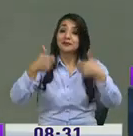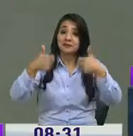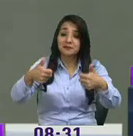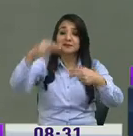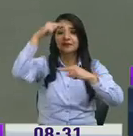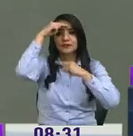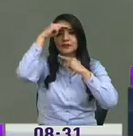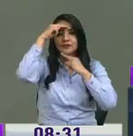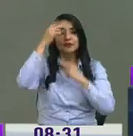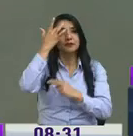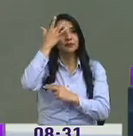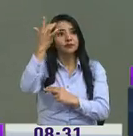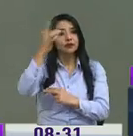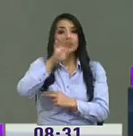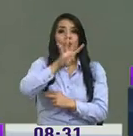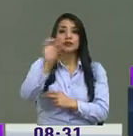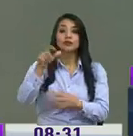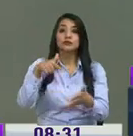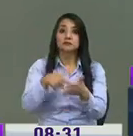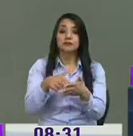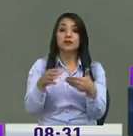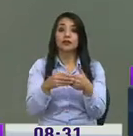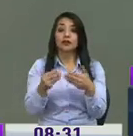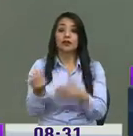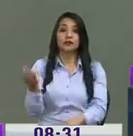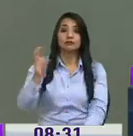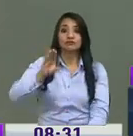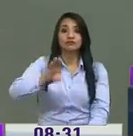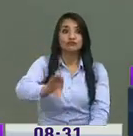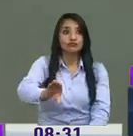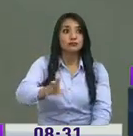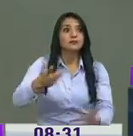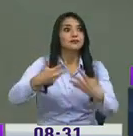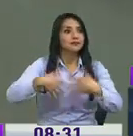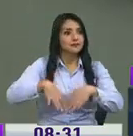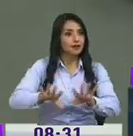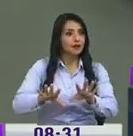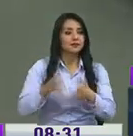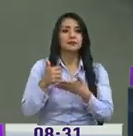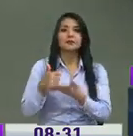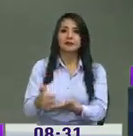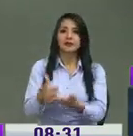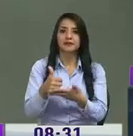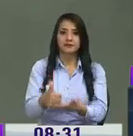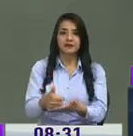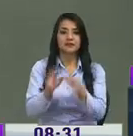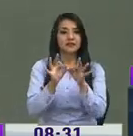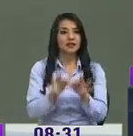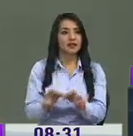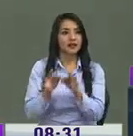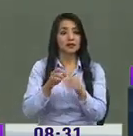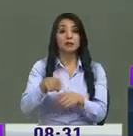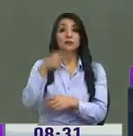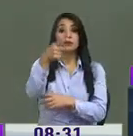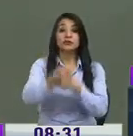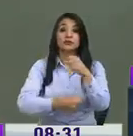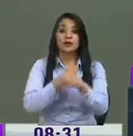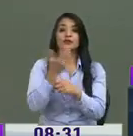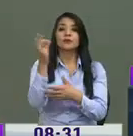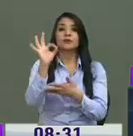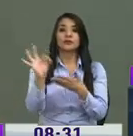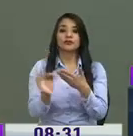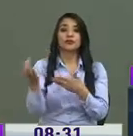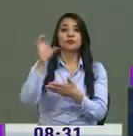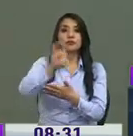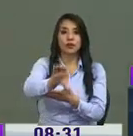porque $400,000 aproximadamente ya han sido también presupuestados para el próximo año dentro de